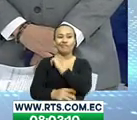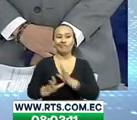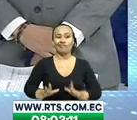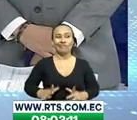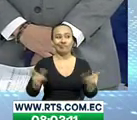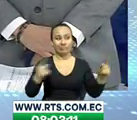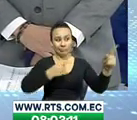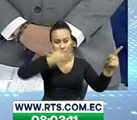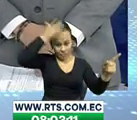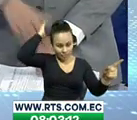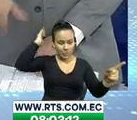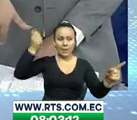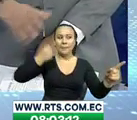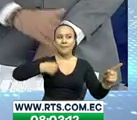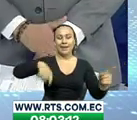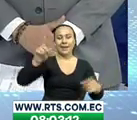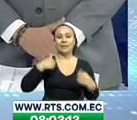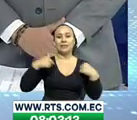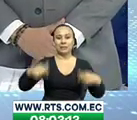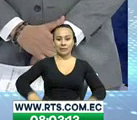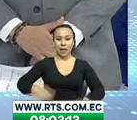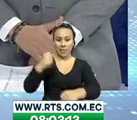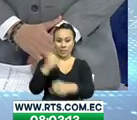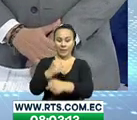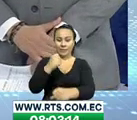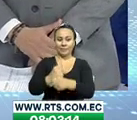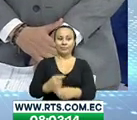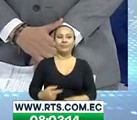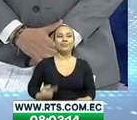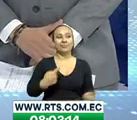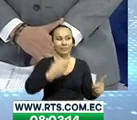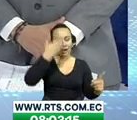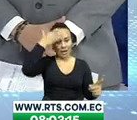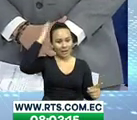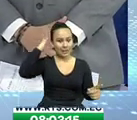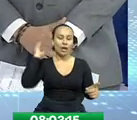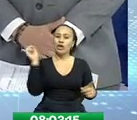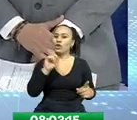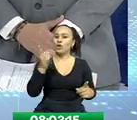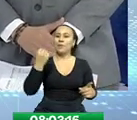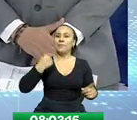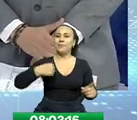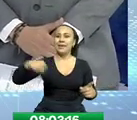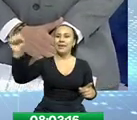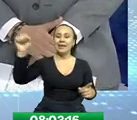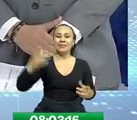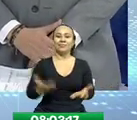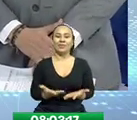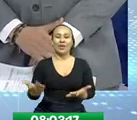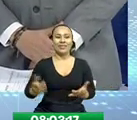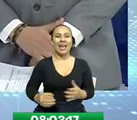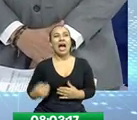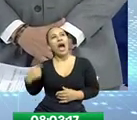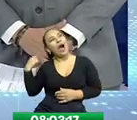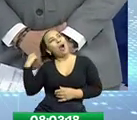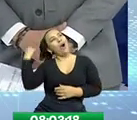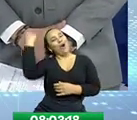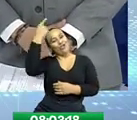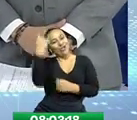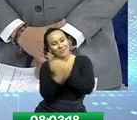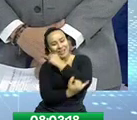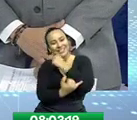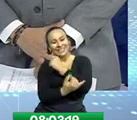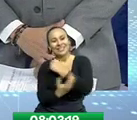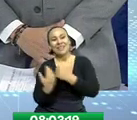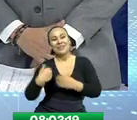Luis Arévalo viajan. Yo voy a trabajar aquí. Y de paso, José Luis Arévalo ni siquiera viaja al interior del país, sino al exterior. Se va